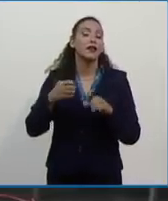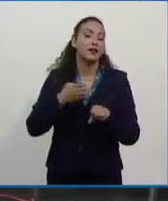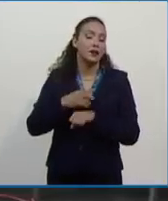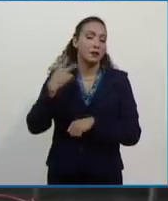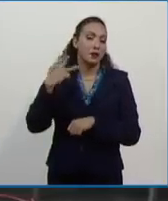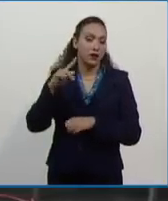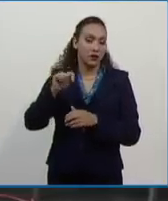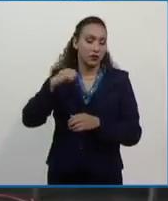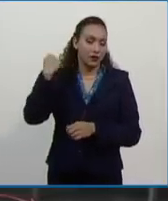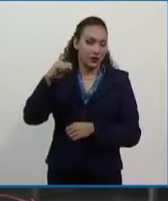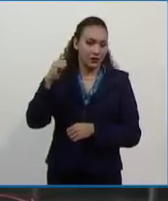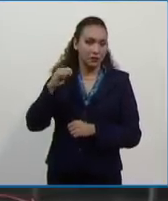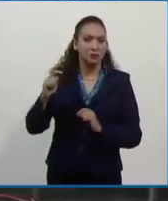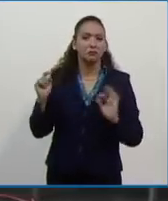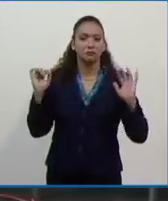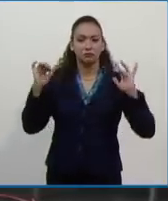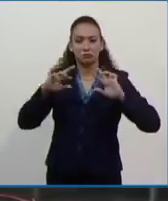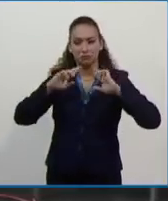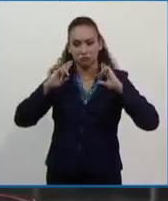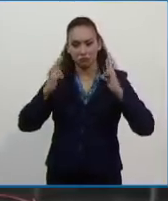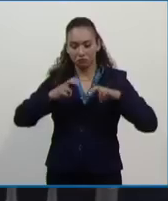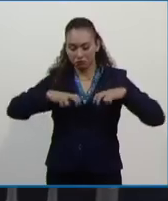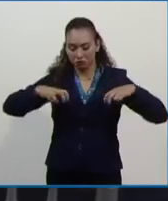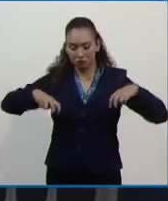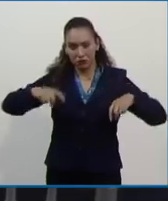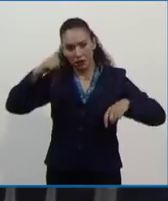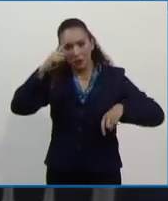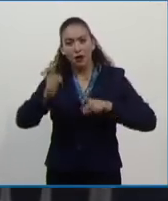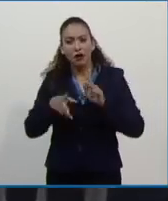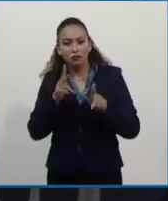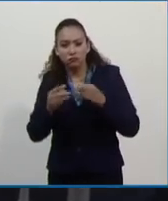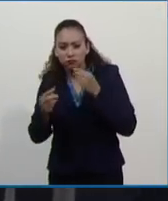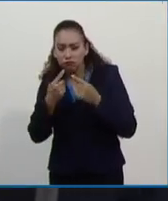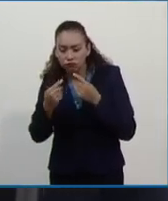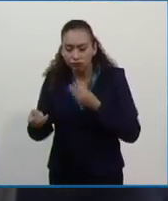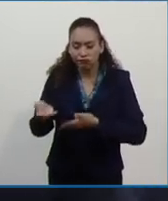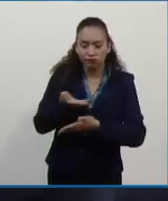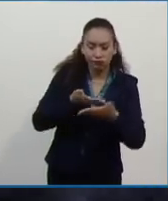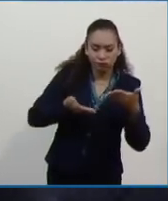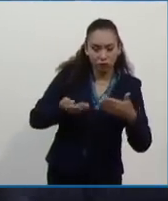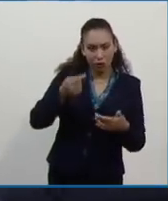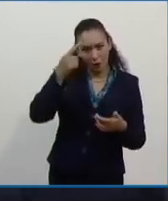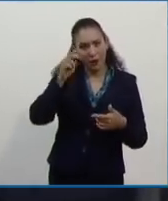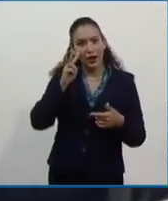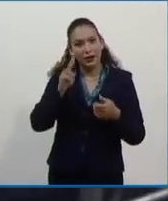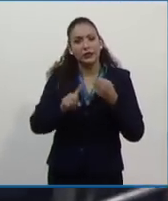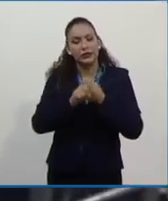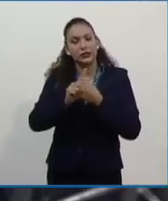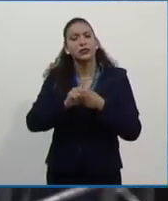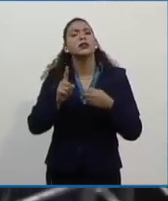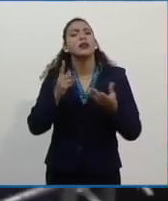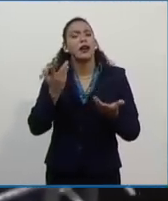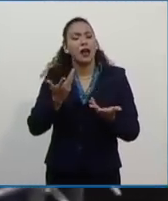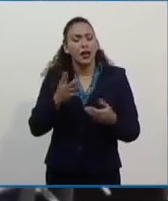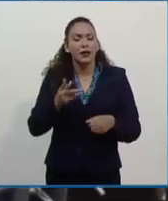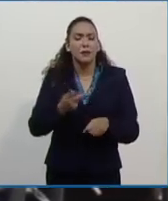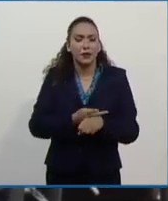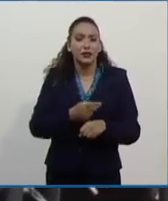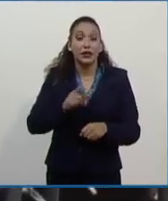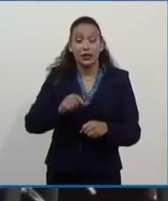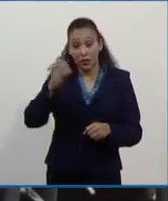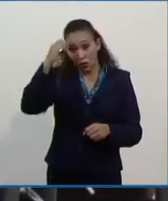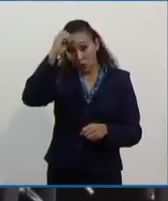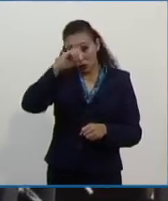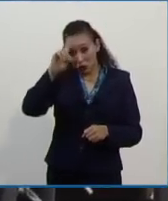Tabasco participaron en las mesas de trabajo para identificar los desafíos que hay en estas materias y perfilaron algunas